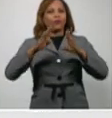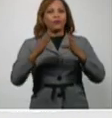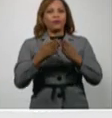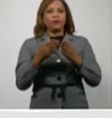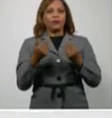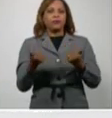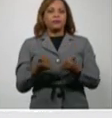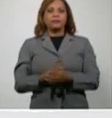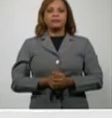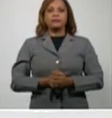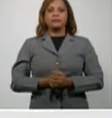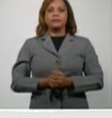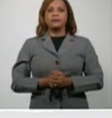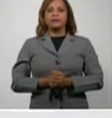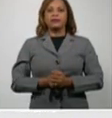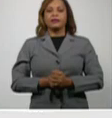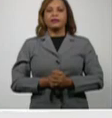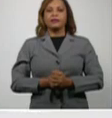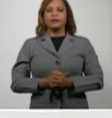el